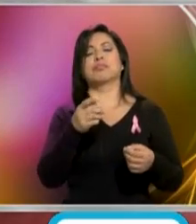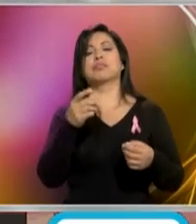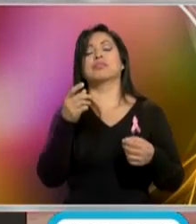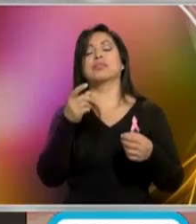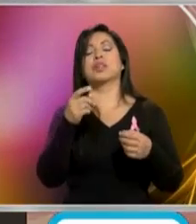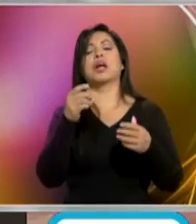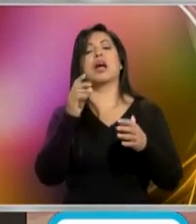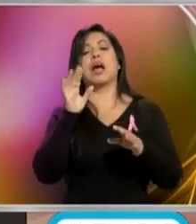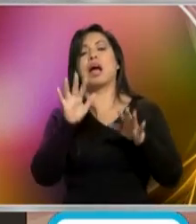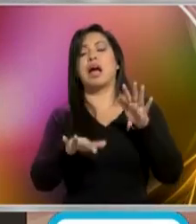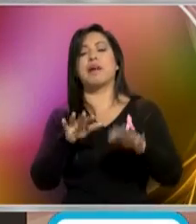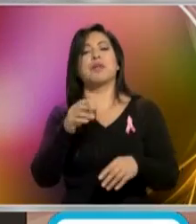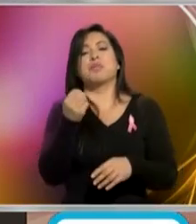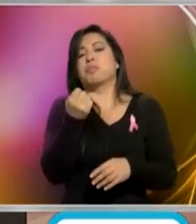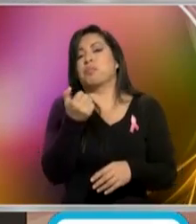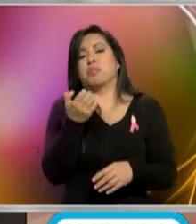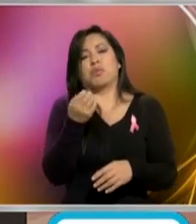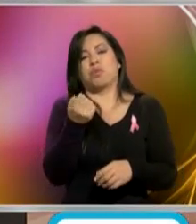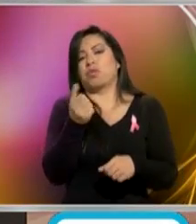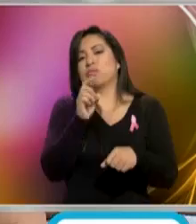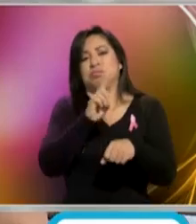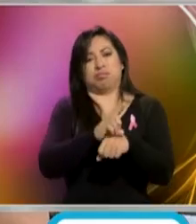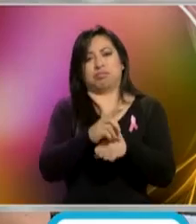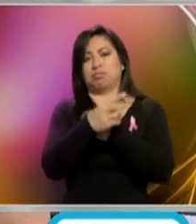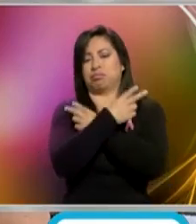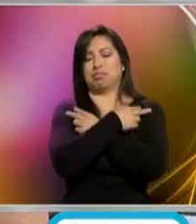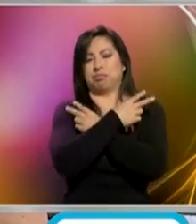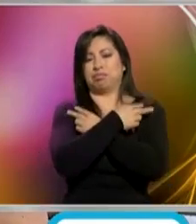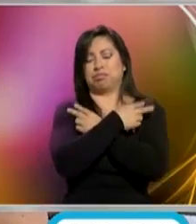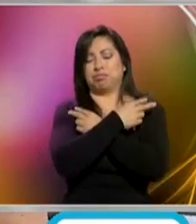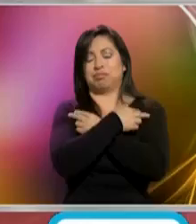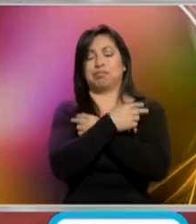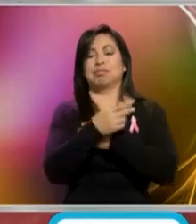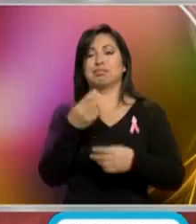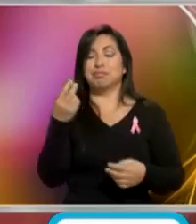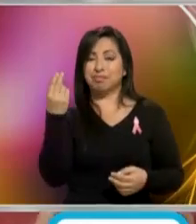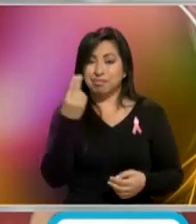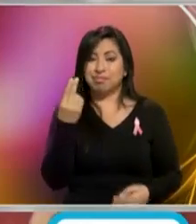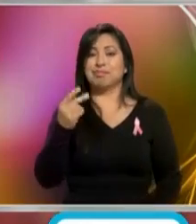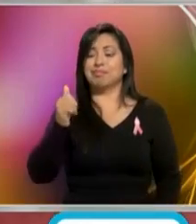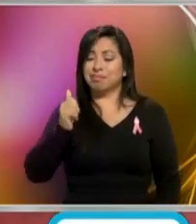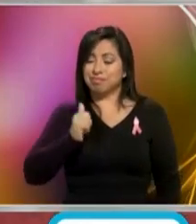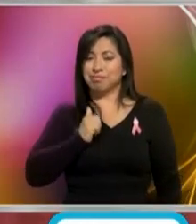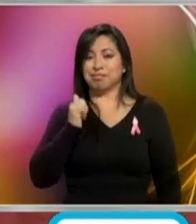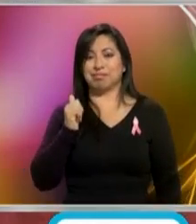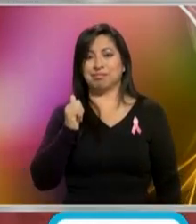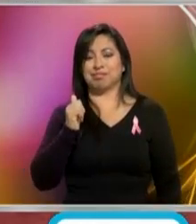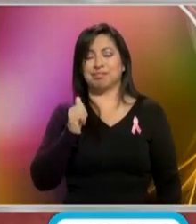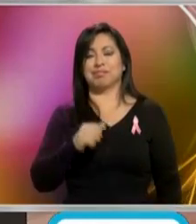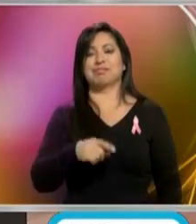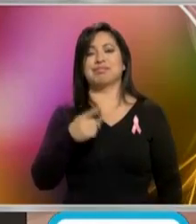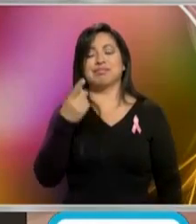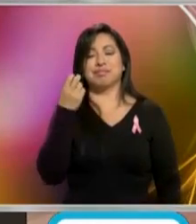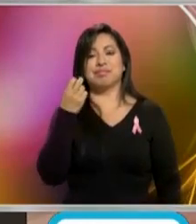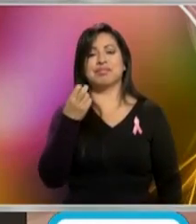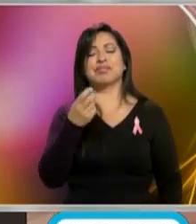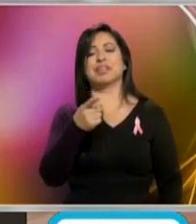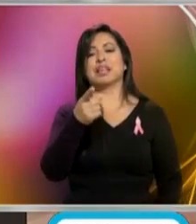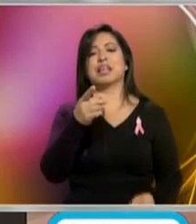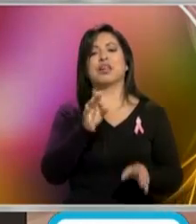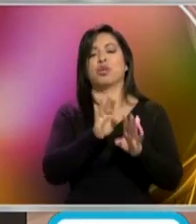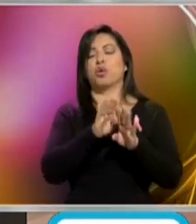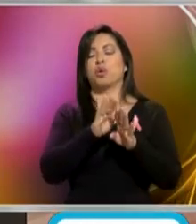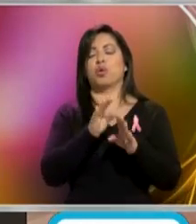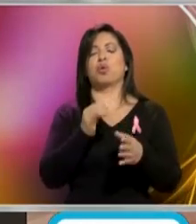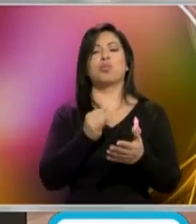días que tenemos de Claro, vacaciones al año. aprovecharlos al 100%. Para aprovecharlos al 100%. Entonces hoy quieres que esa apuesta que haces para viajar sea